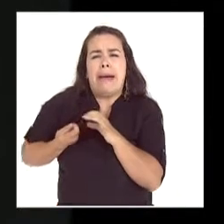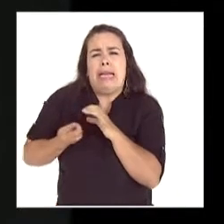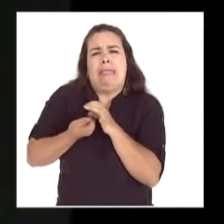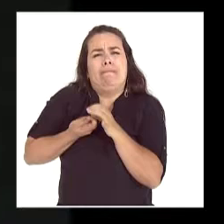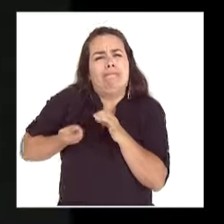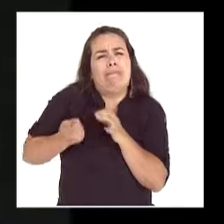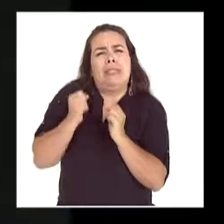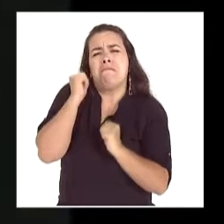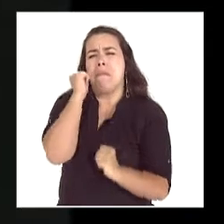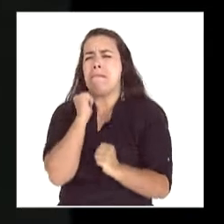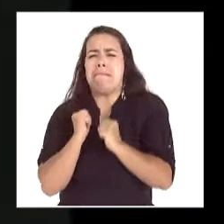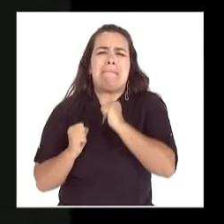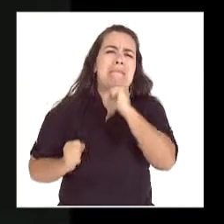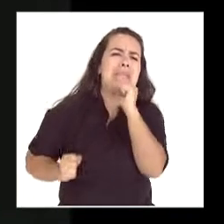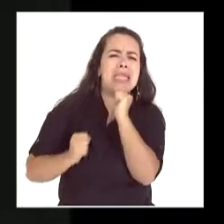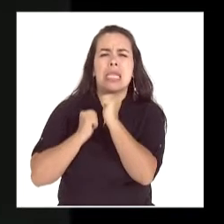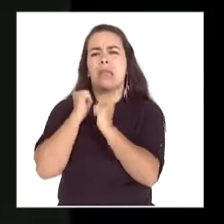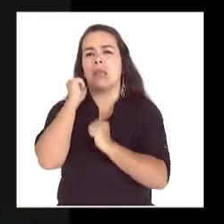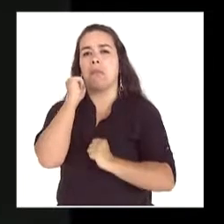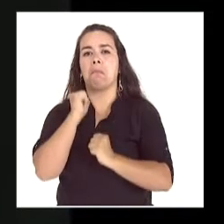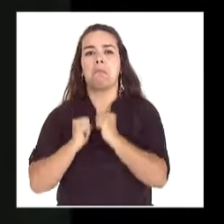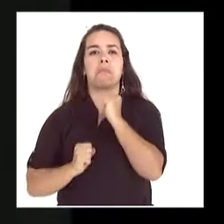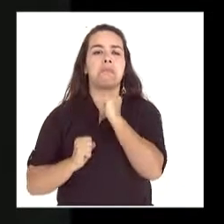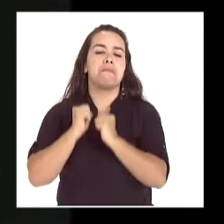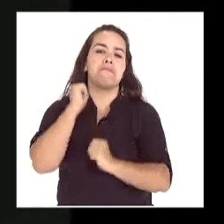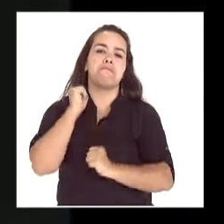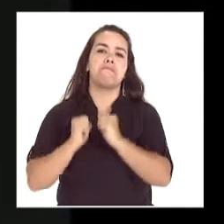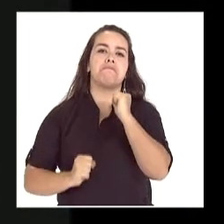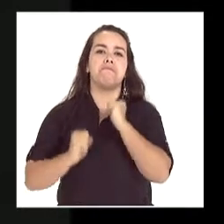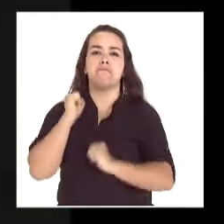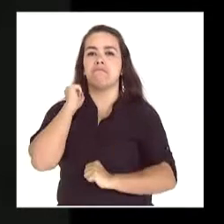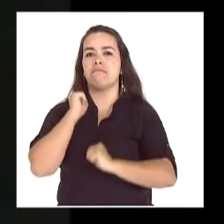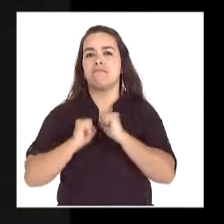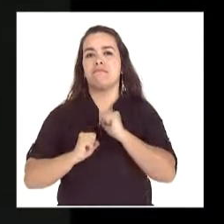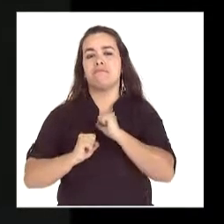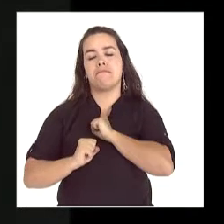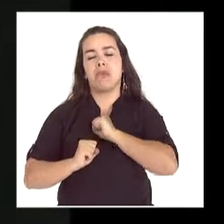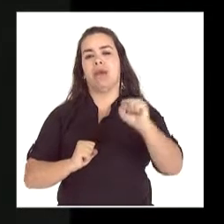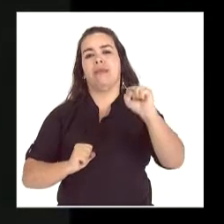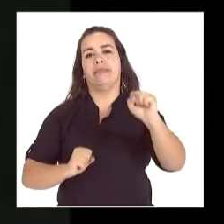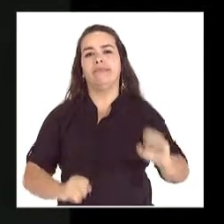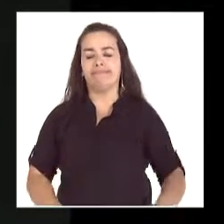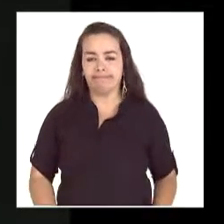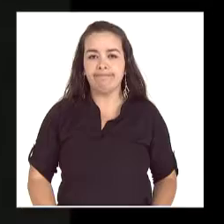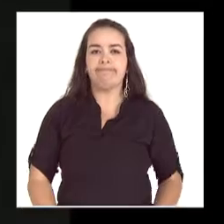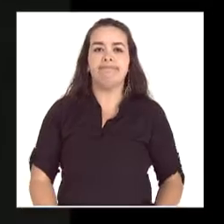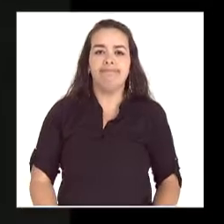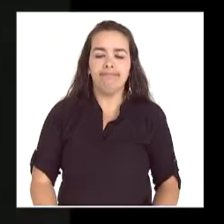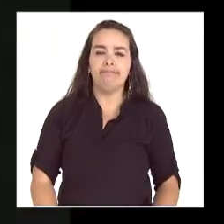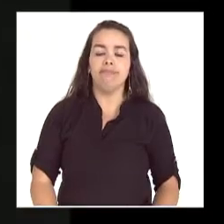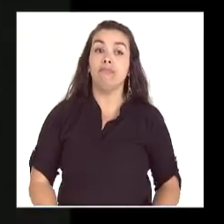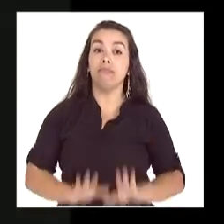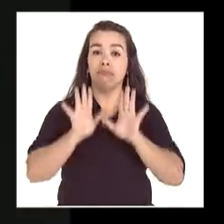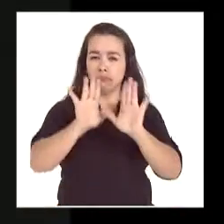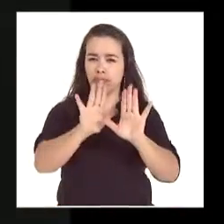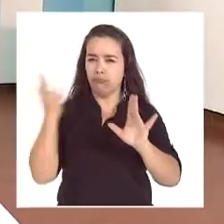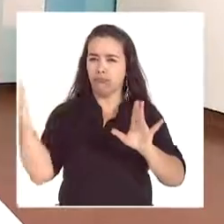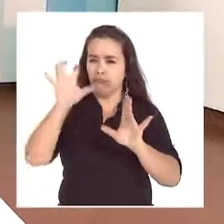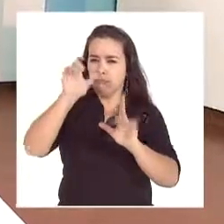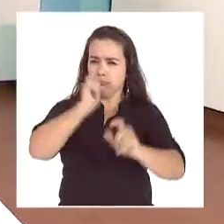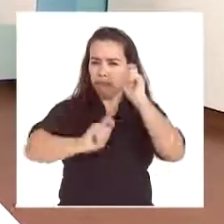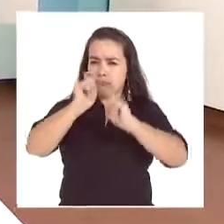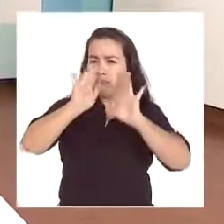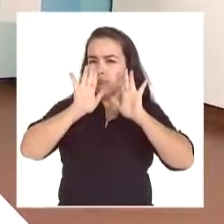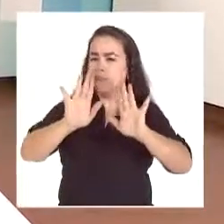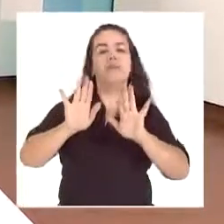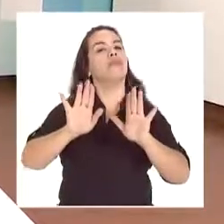del corazón dejan de alimentarse y se produce lo que conocemos como infartos. Antes de ir a este corte de